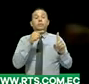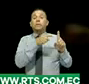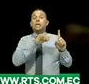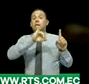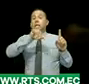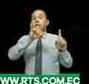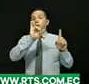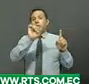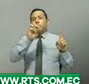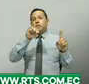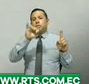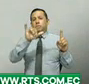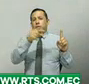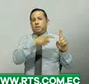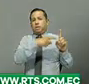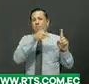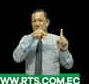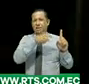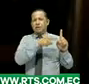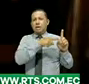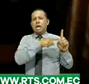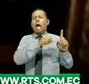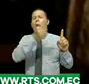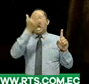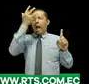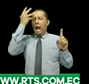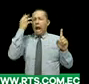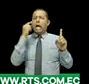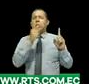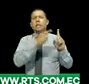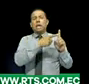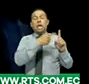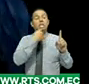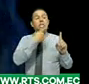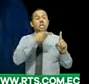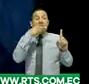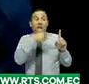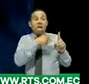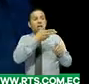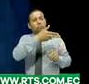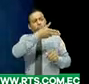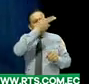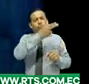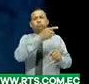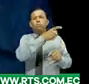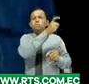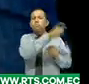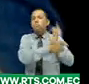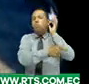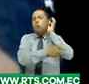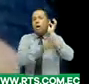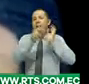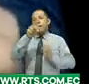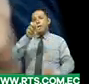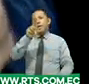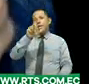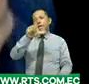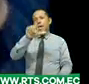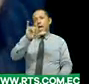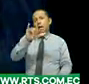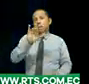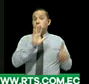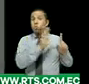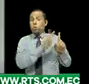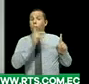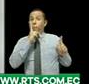contra Kerly Caicedo, caso que presentamos en nuestro informativo la semana pasada, quisieron dar su versión de los hechos. Narrar lo